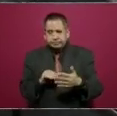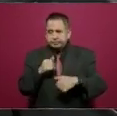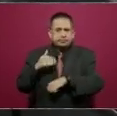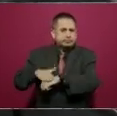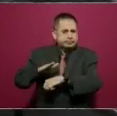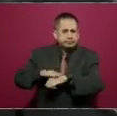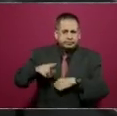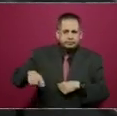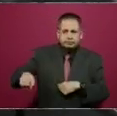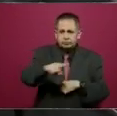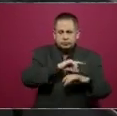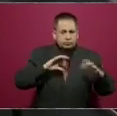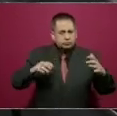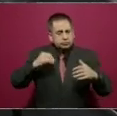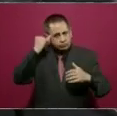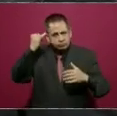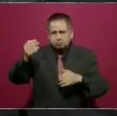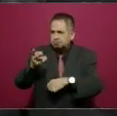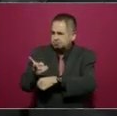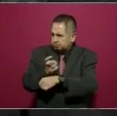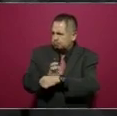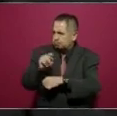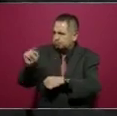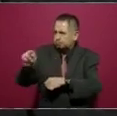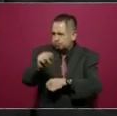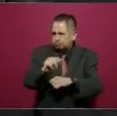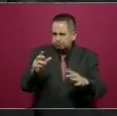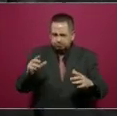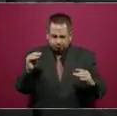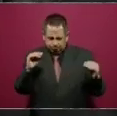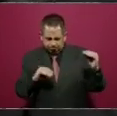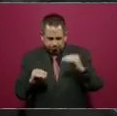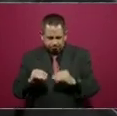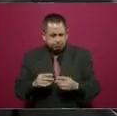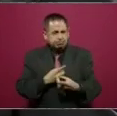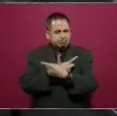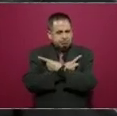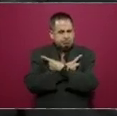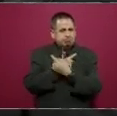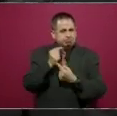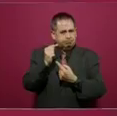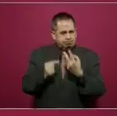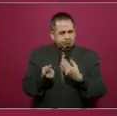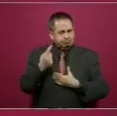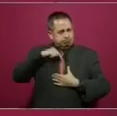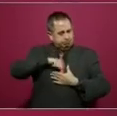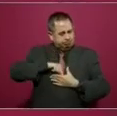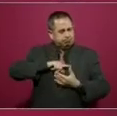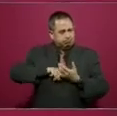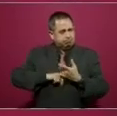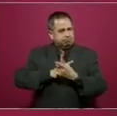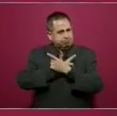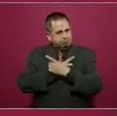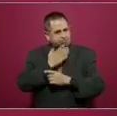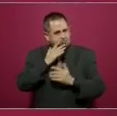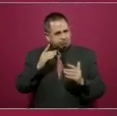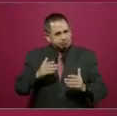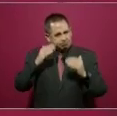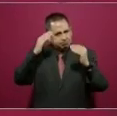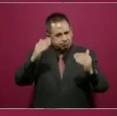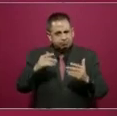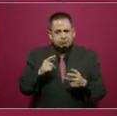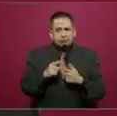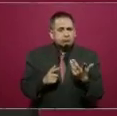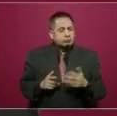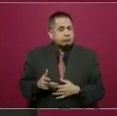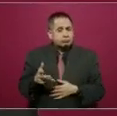convocando con ese propósito, fortalecer valores, exaltar valores. Tenemos